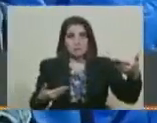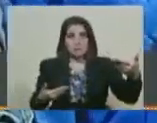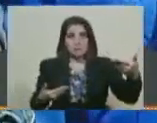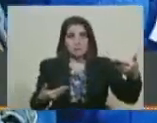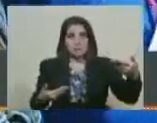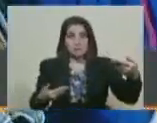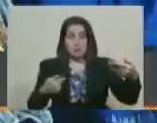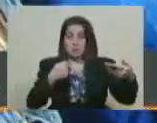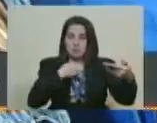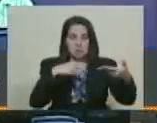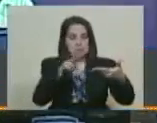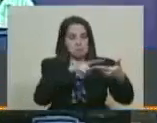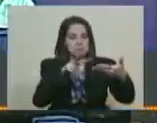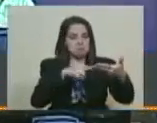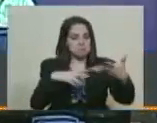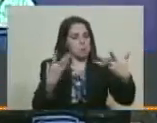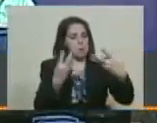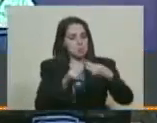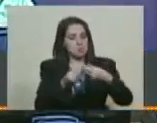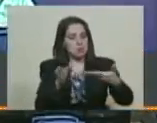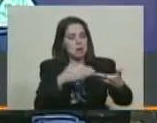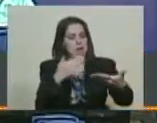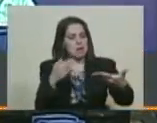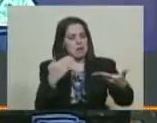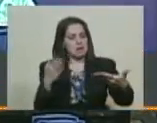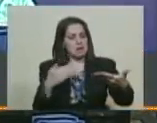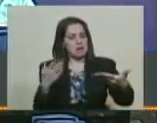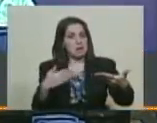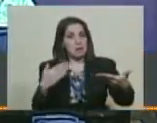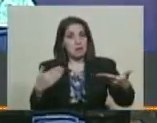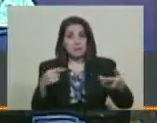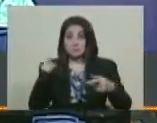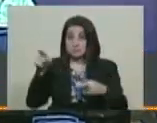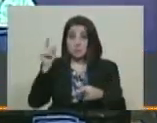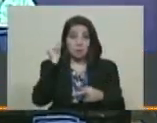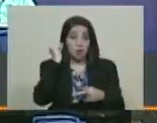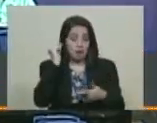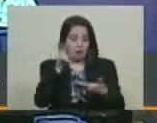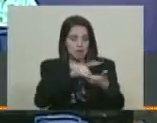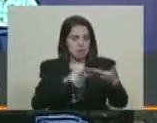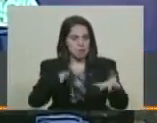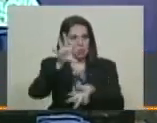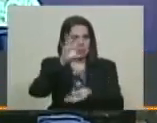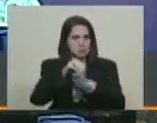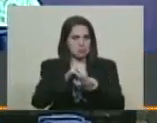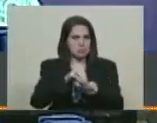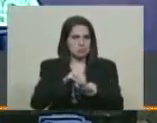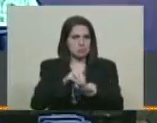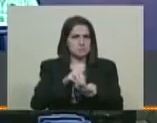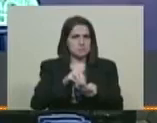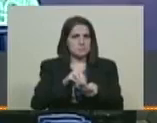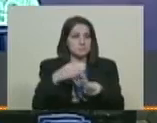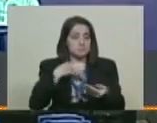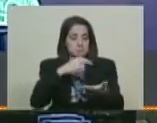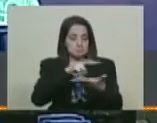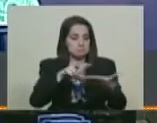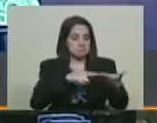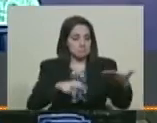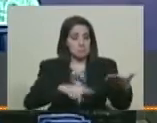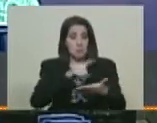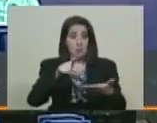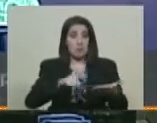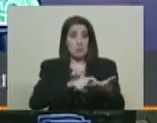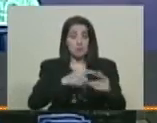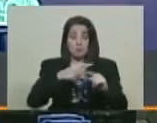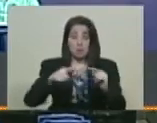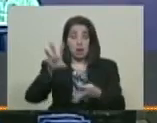estaba leyendo junto con ella. Ella leyó un resumen, yo lo leí completo, pero en el